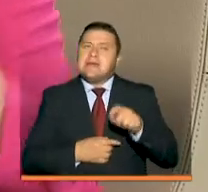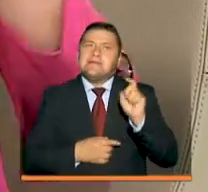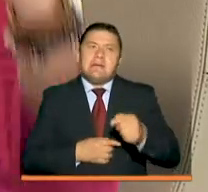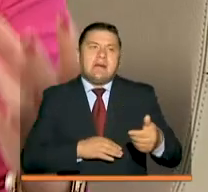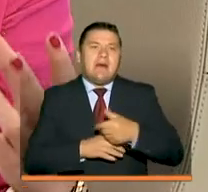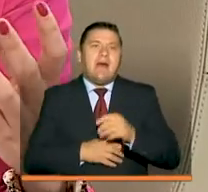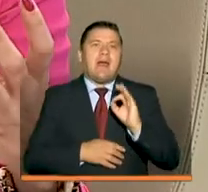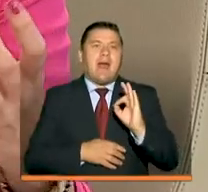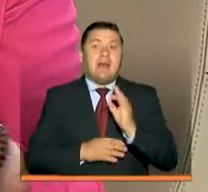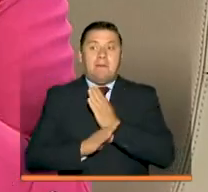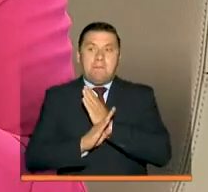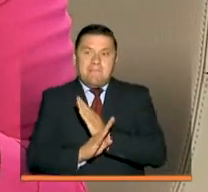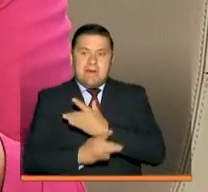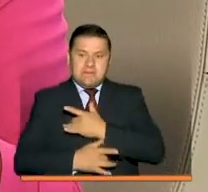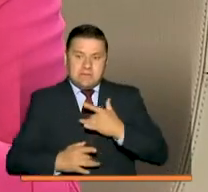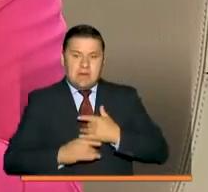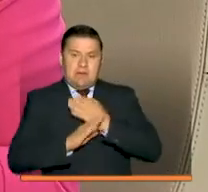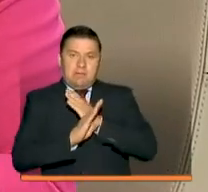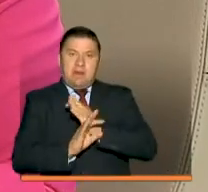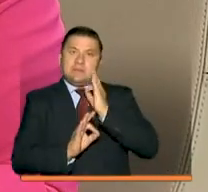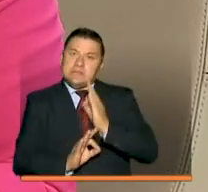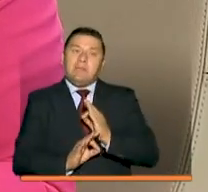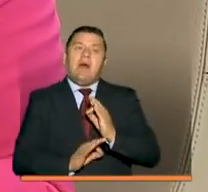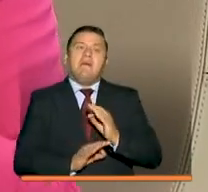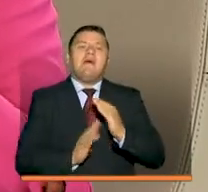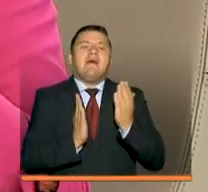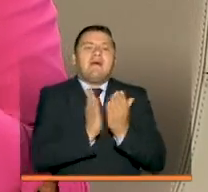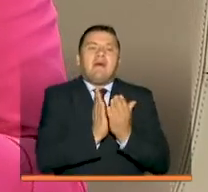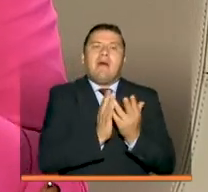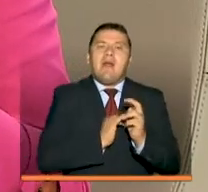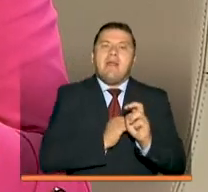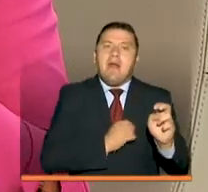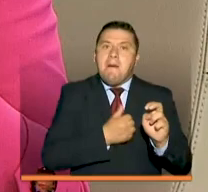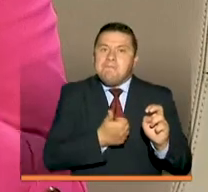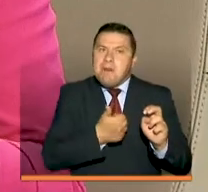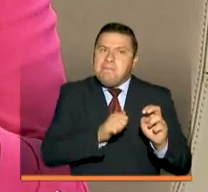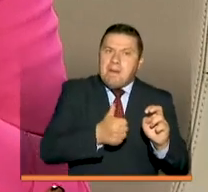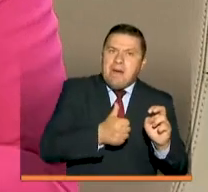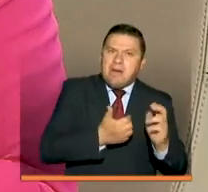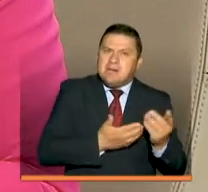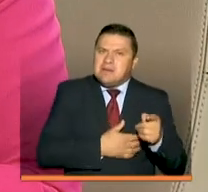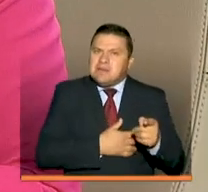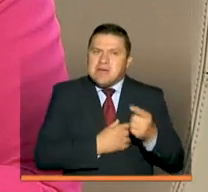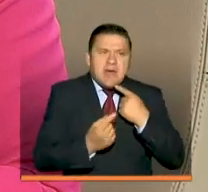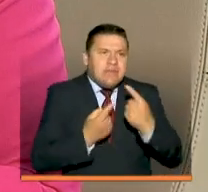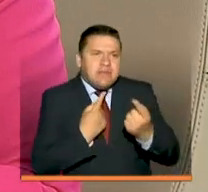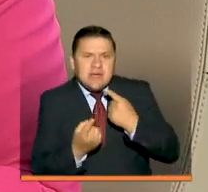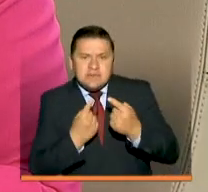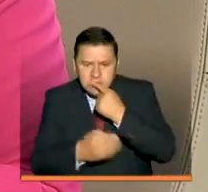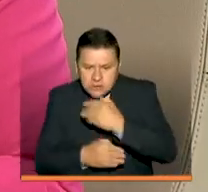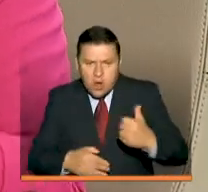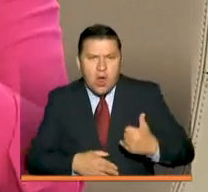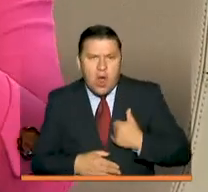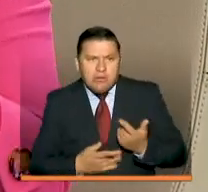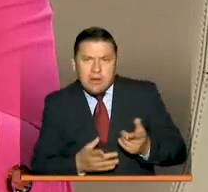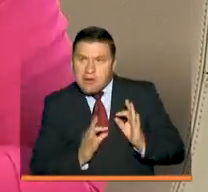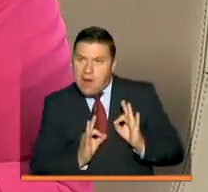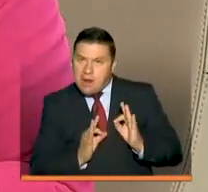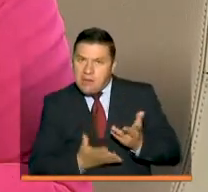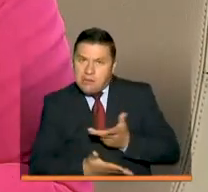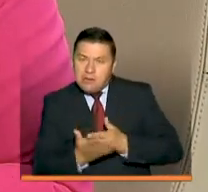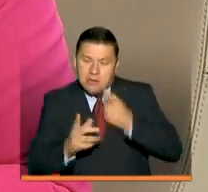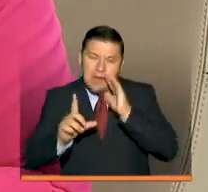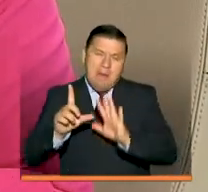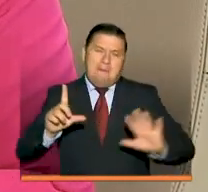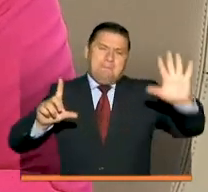siempre hablamos de bioseguridad, pero ¿qué está pasando con el nivel educativo? ¿Cómo ponemos en el centro de esta discusión a los niños y a los jóvenes? Compartamos